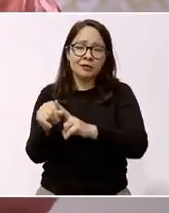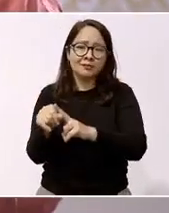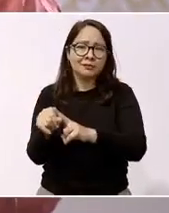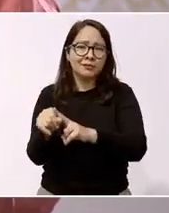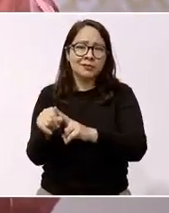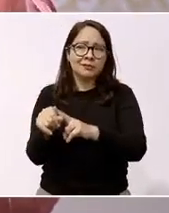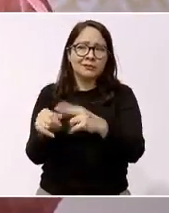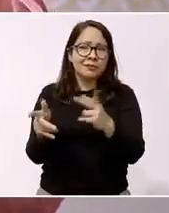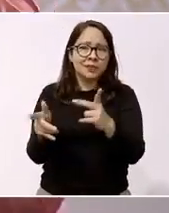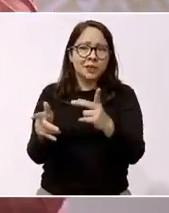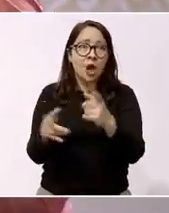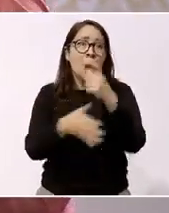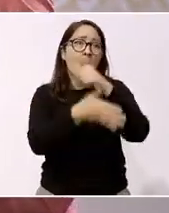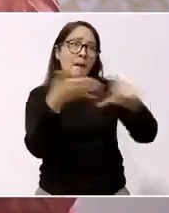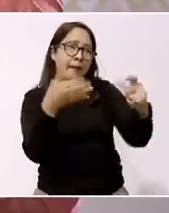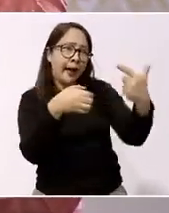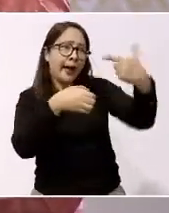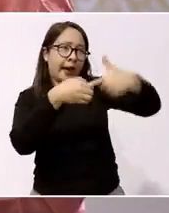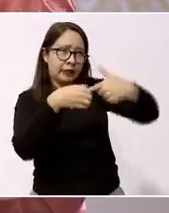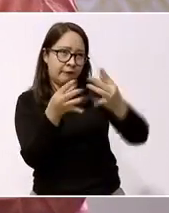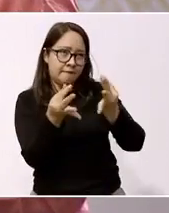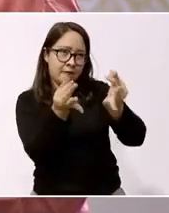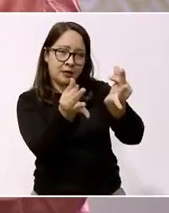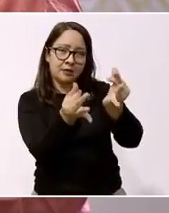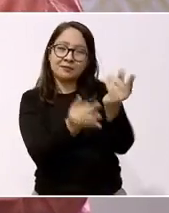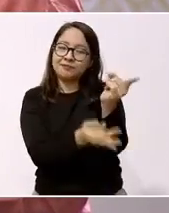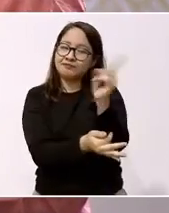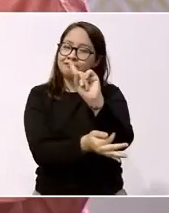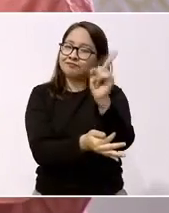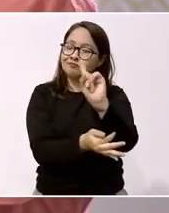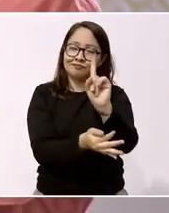crudo y comprar las gasolinas,